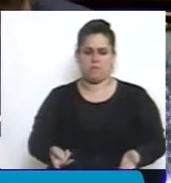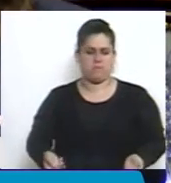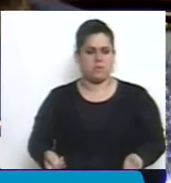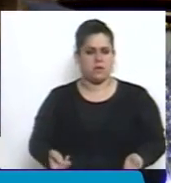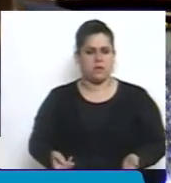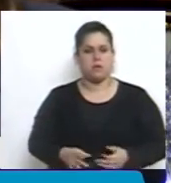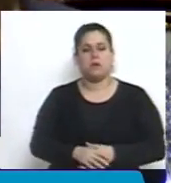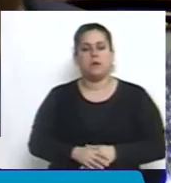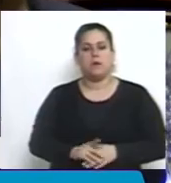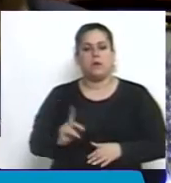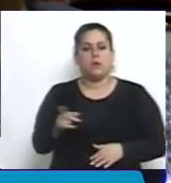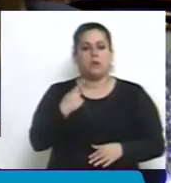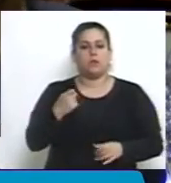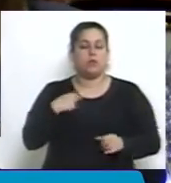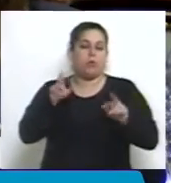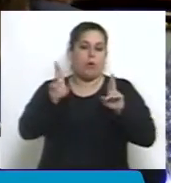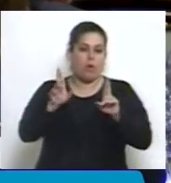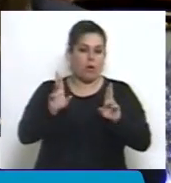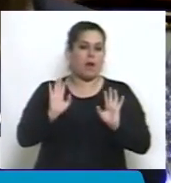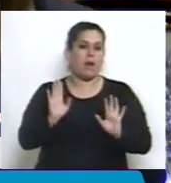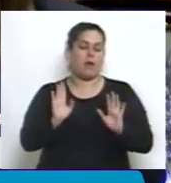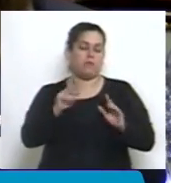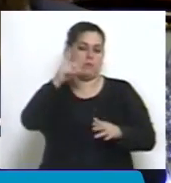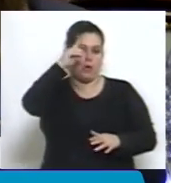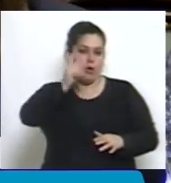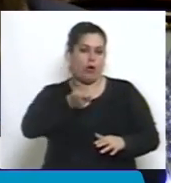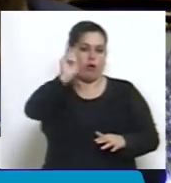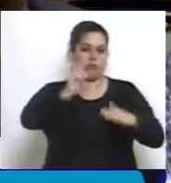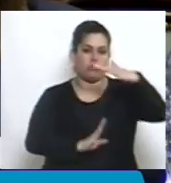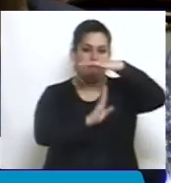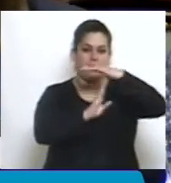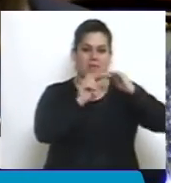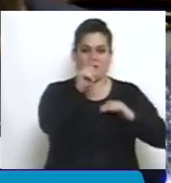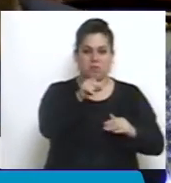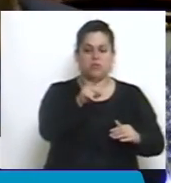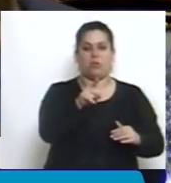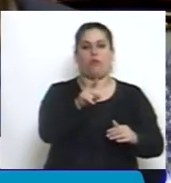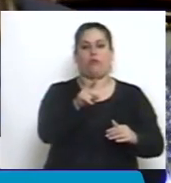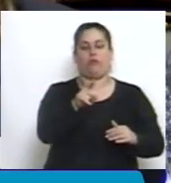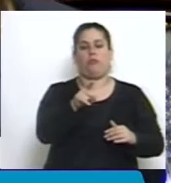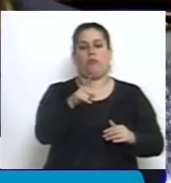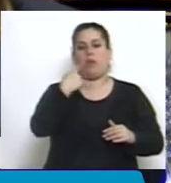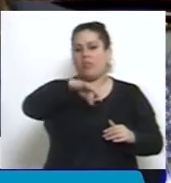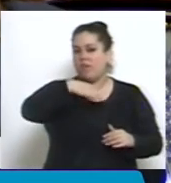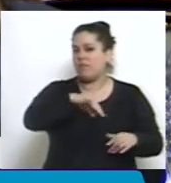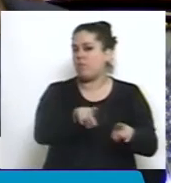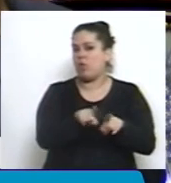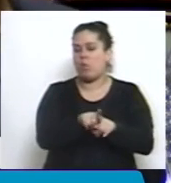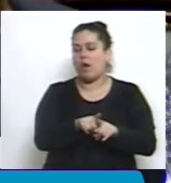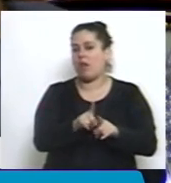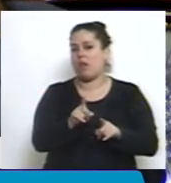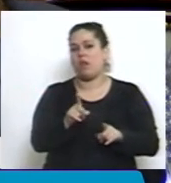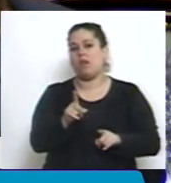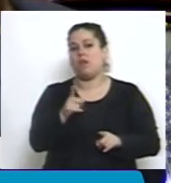Y apelamos ante la Corte Suprema de Justicia de la Nación. Debemos sumar